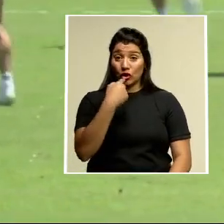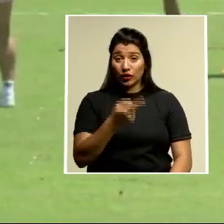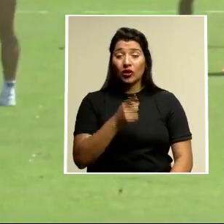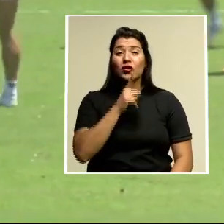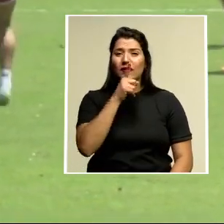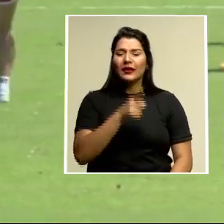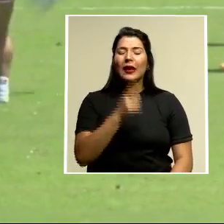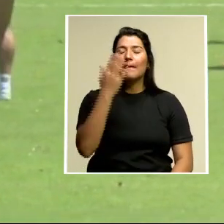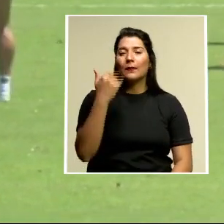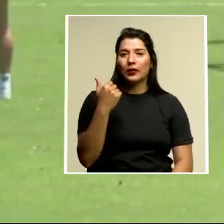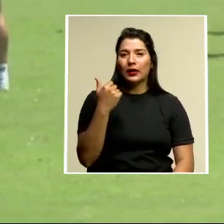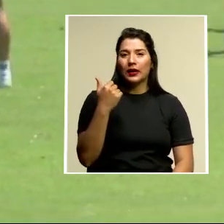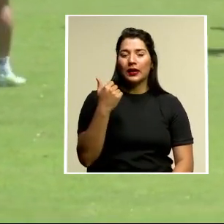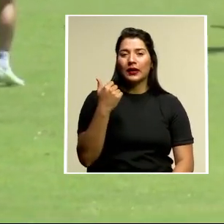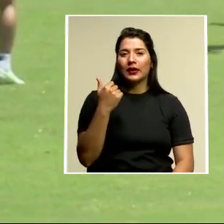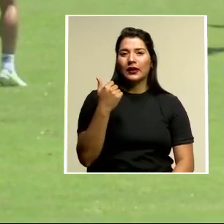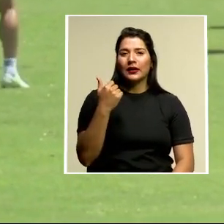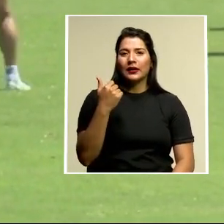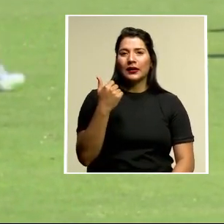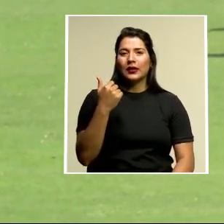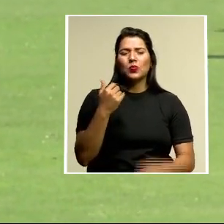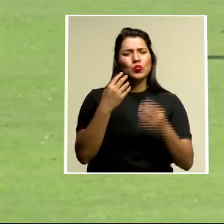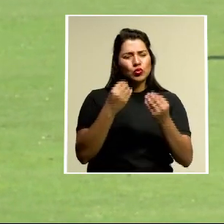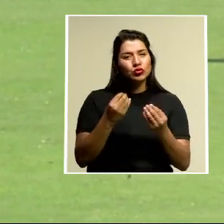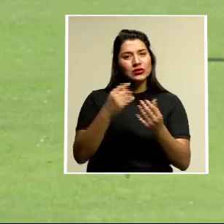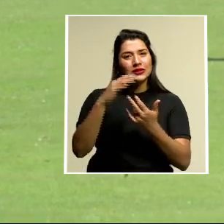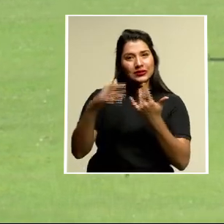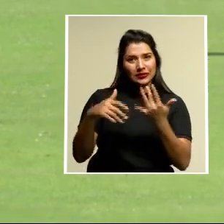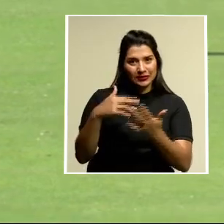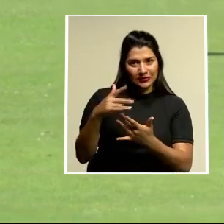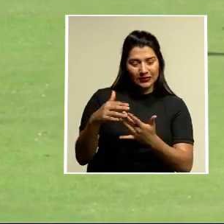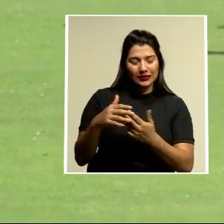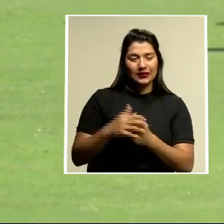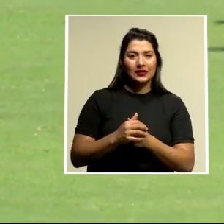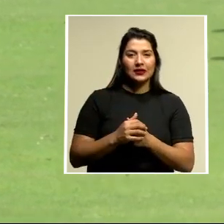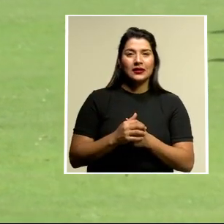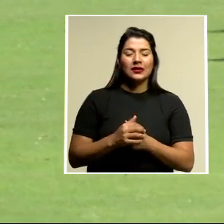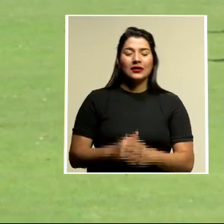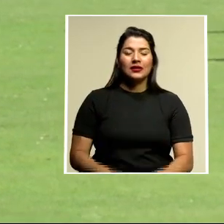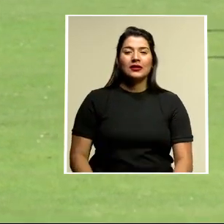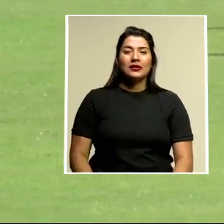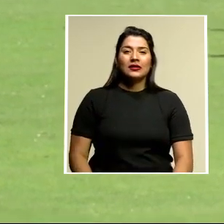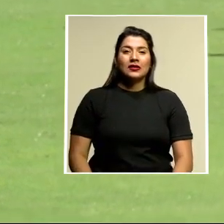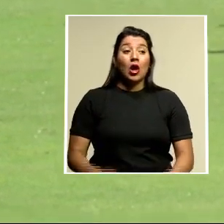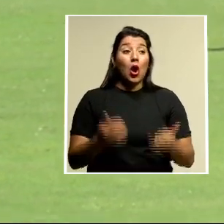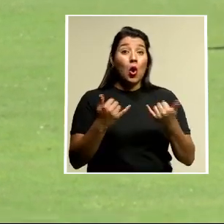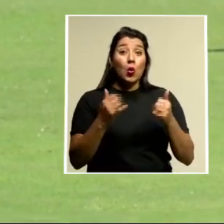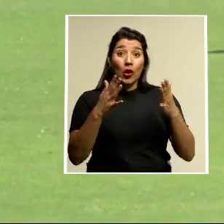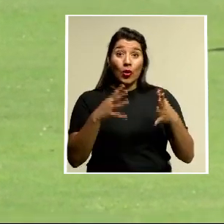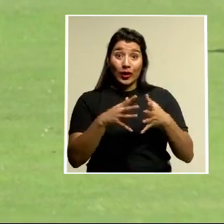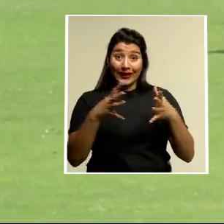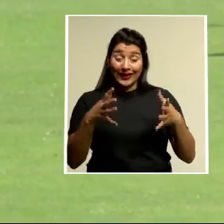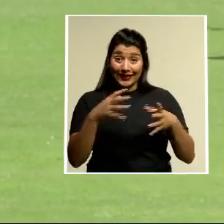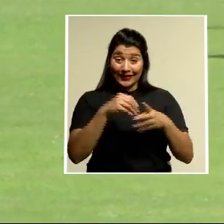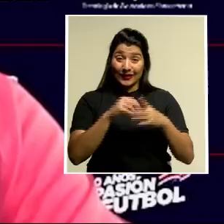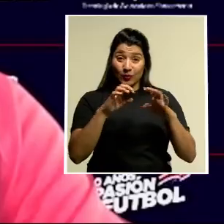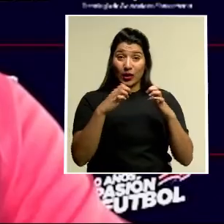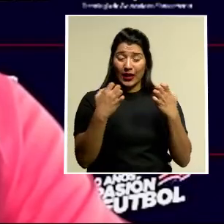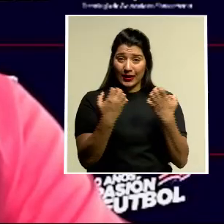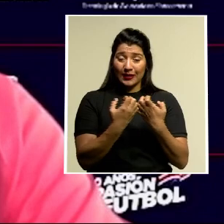podrían ser los titulares. Por ejemplo, de los 4 centrales que tengo, me parece que los 4 pueden estar sin ningún problema